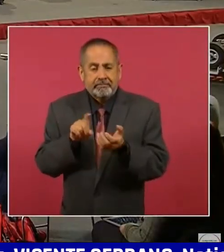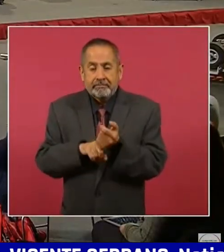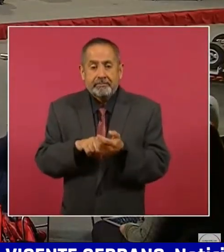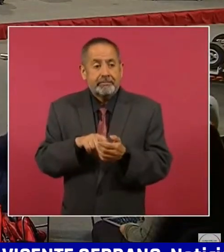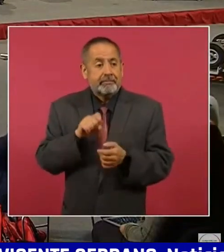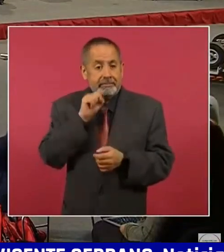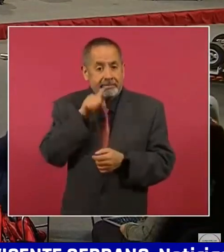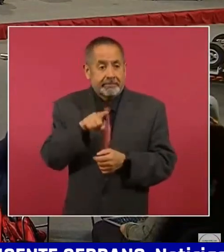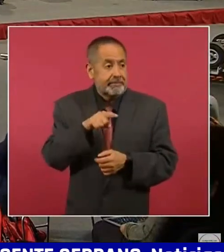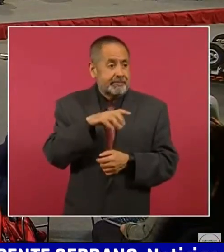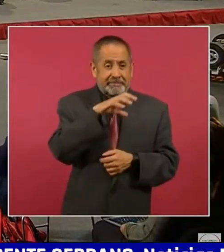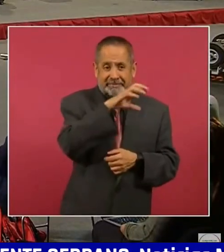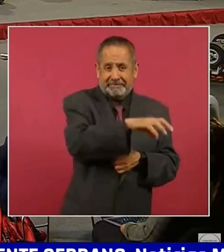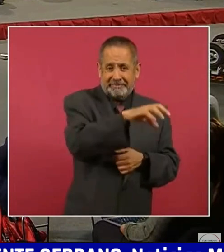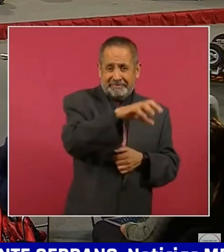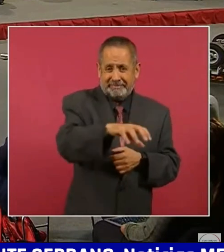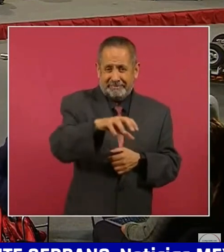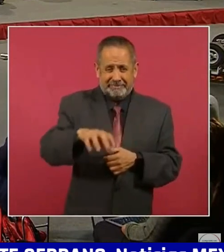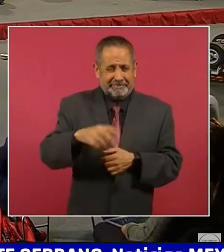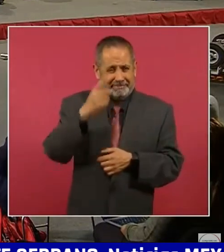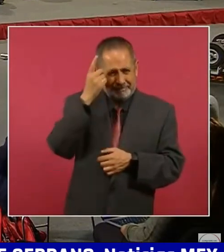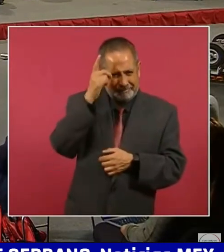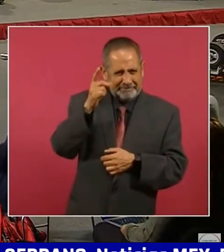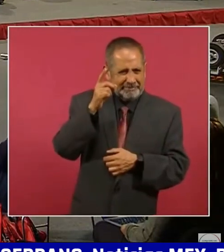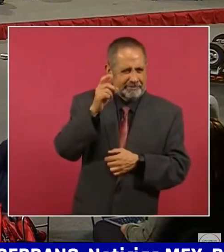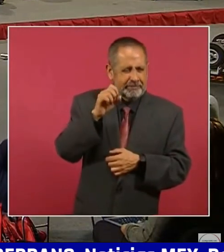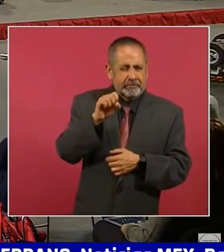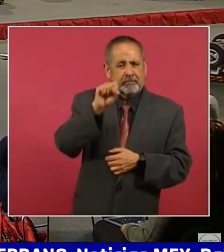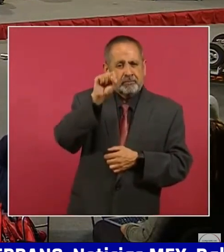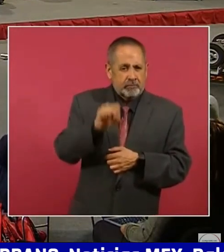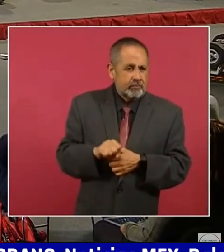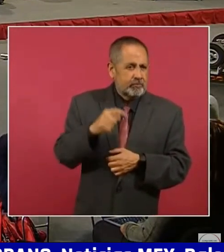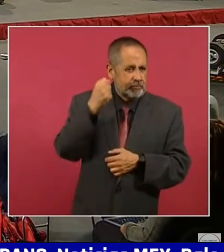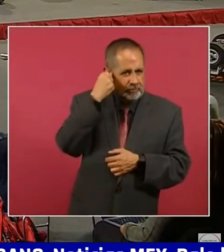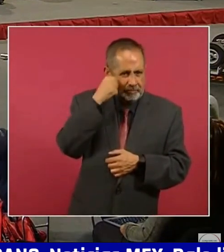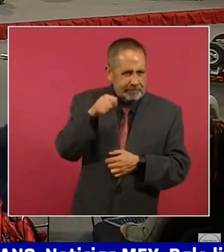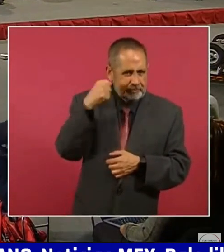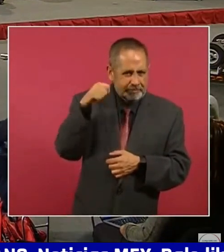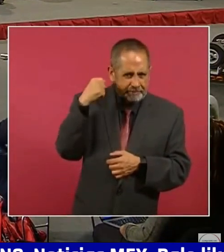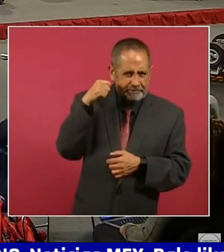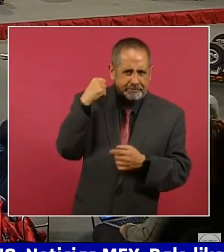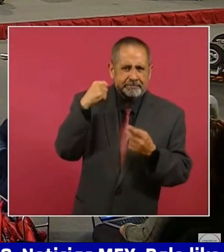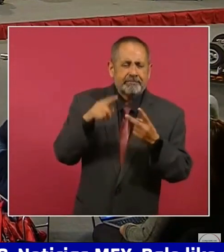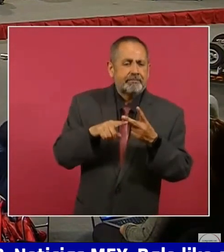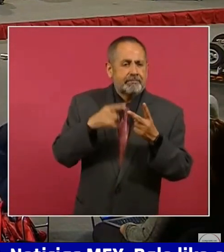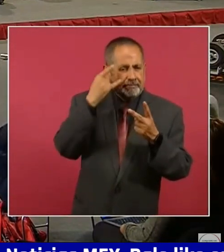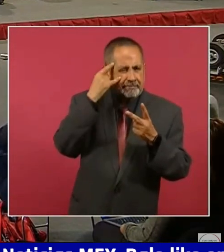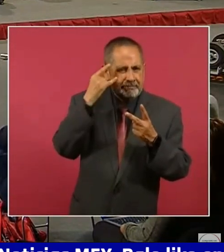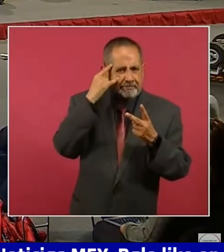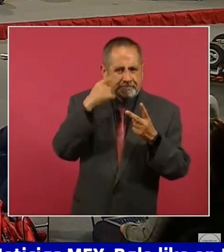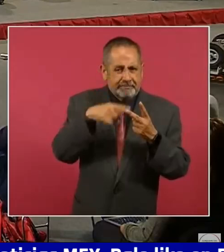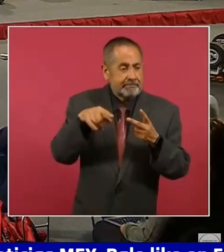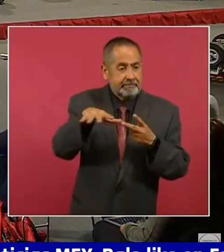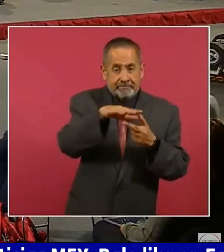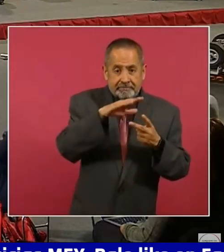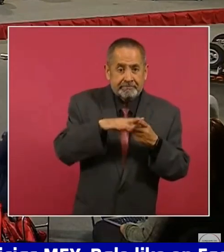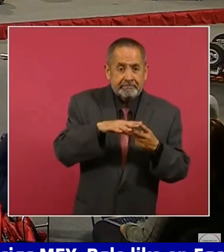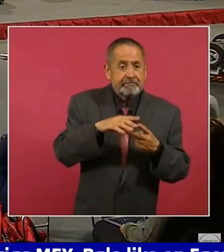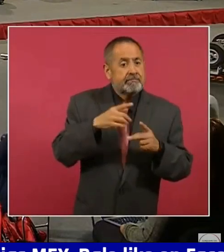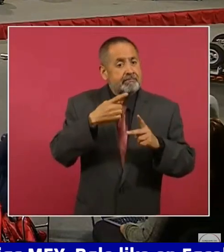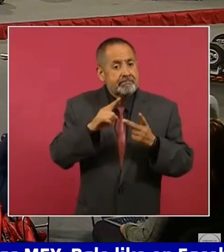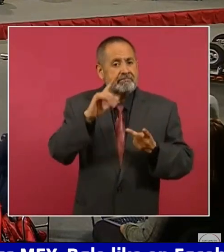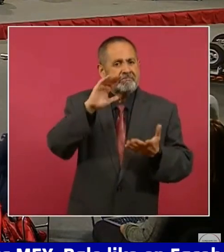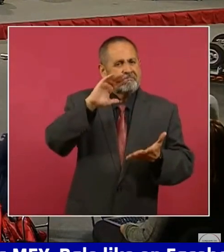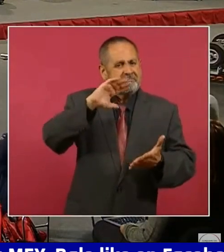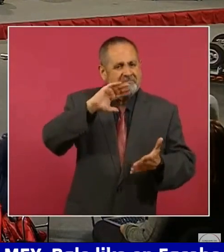todos los campos maduros del sureste de Tabasco y de la zona de Campeche, de manera tal que